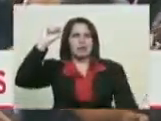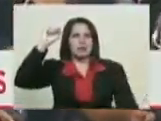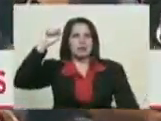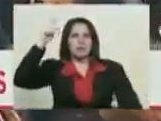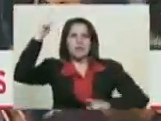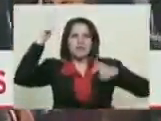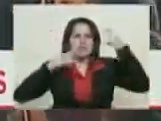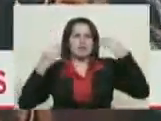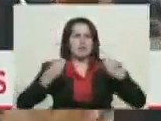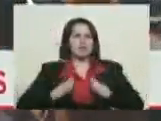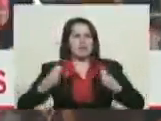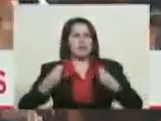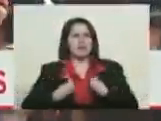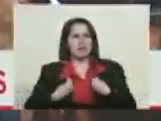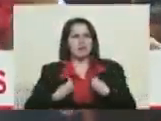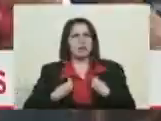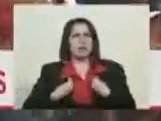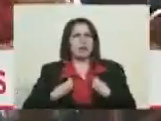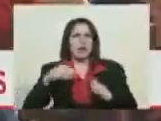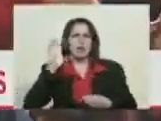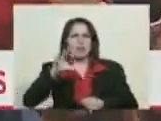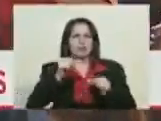¡Chávez vive y vive!